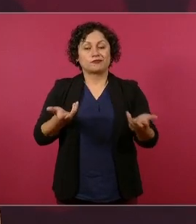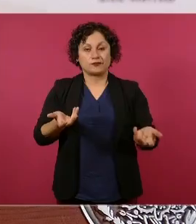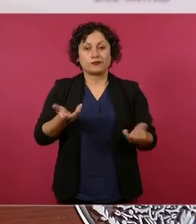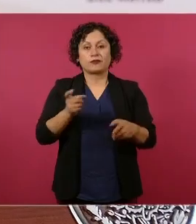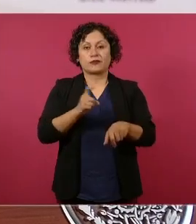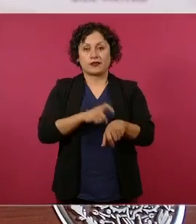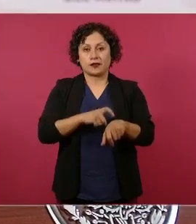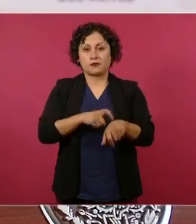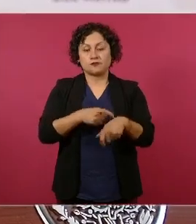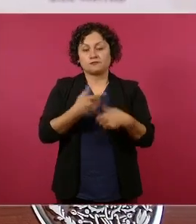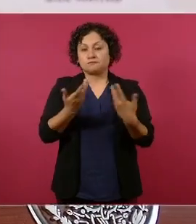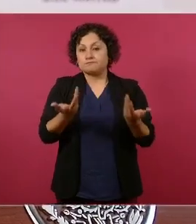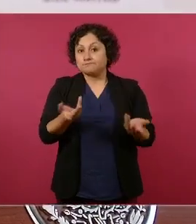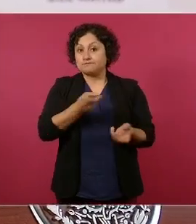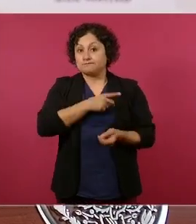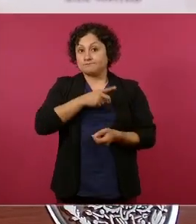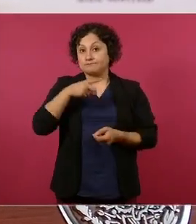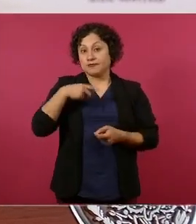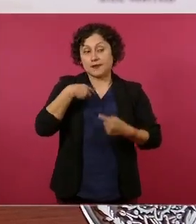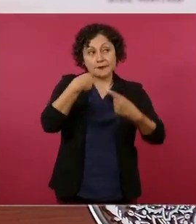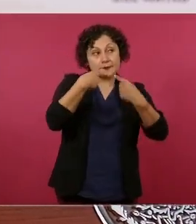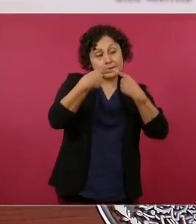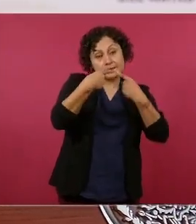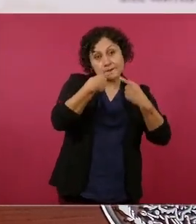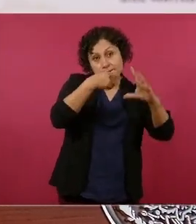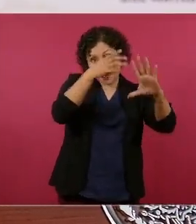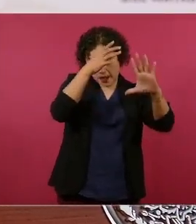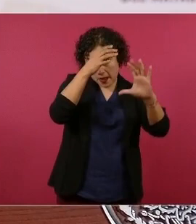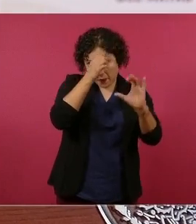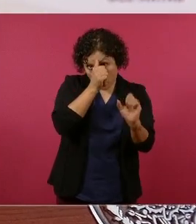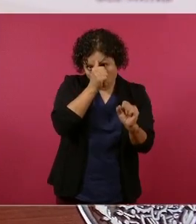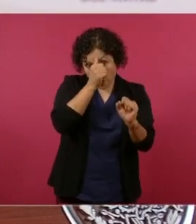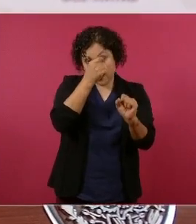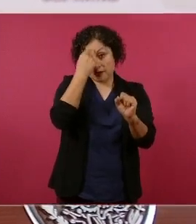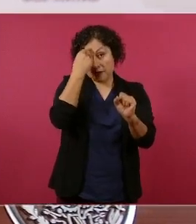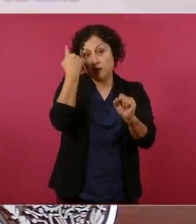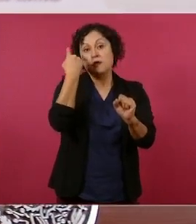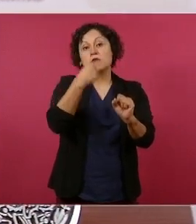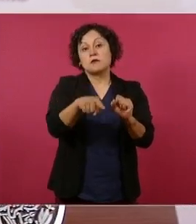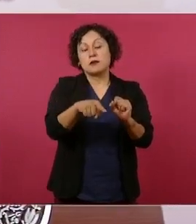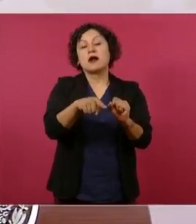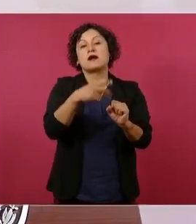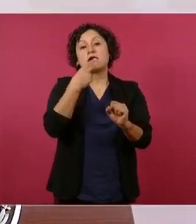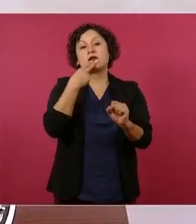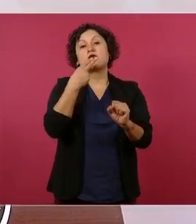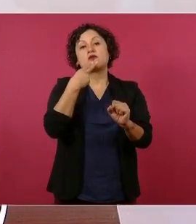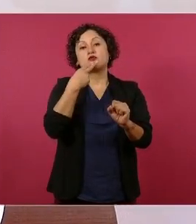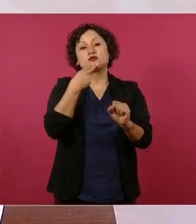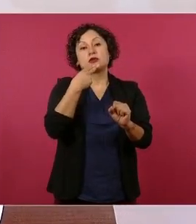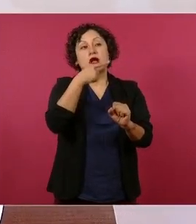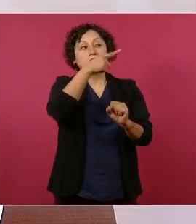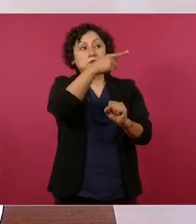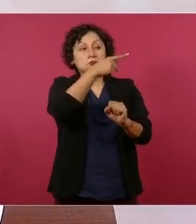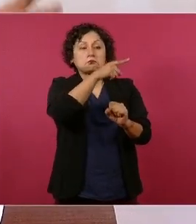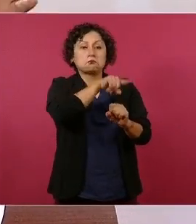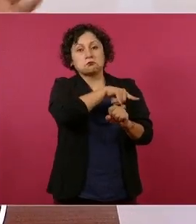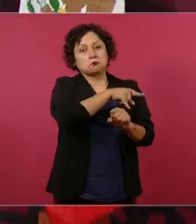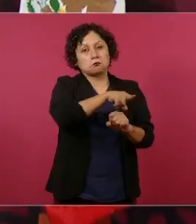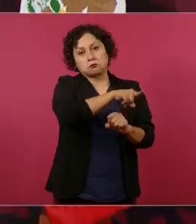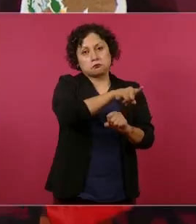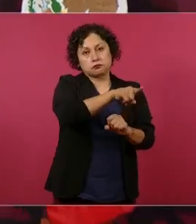y hay que buscar un acuerdo para utilizar las instalaciones del lado nuestro, que